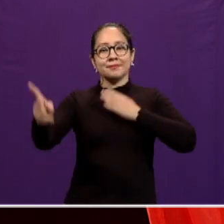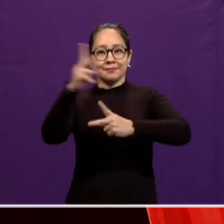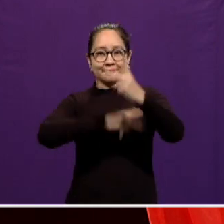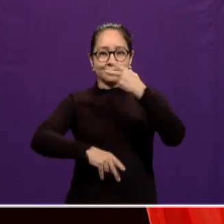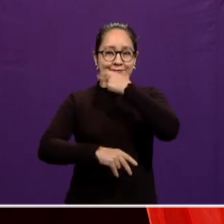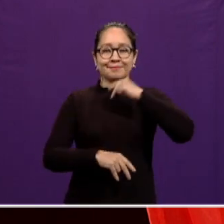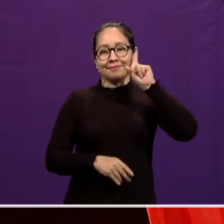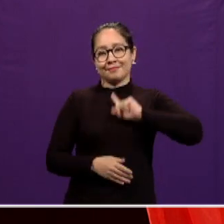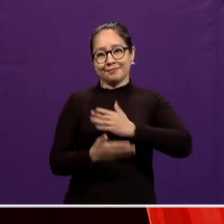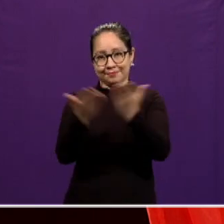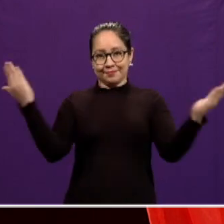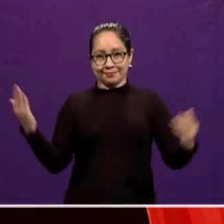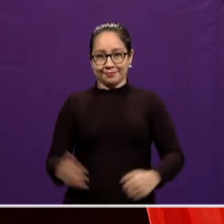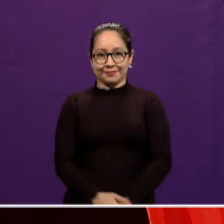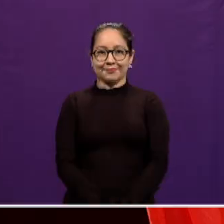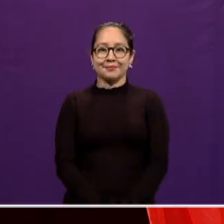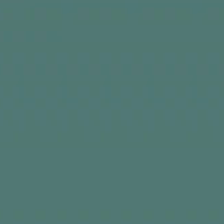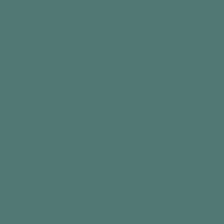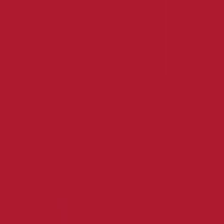Bienvenidos, bienvenidas.